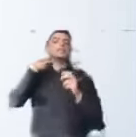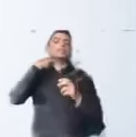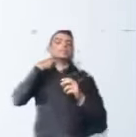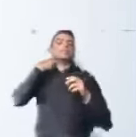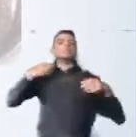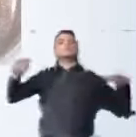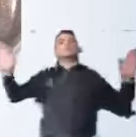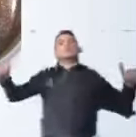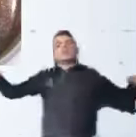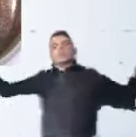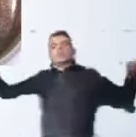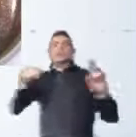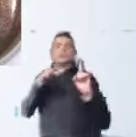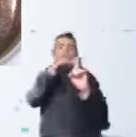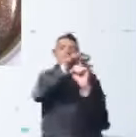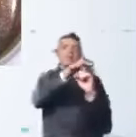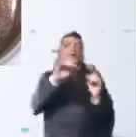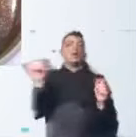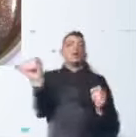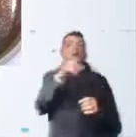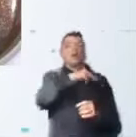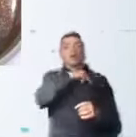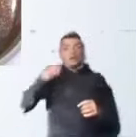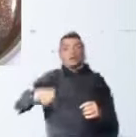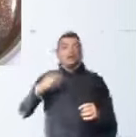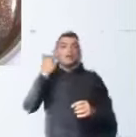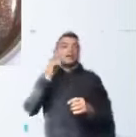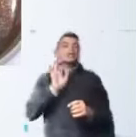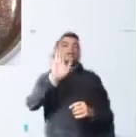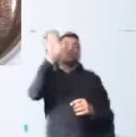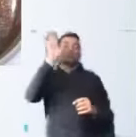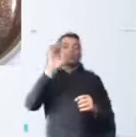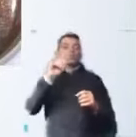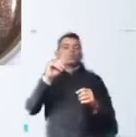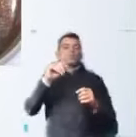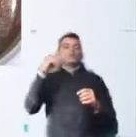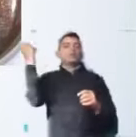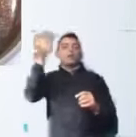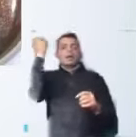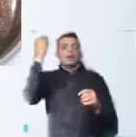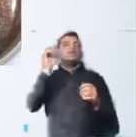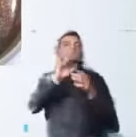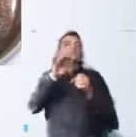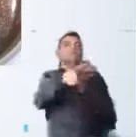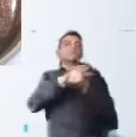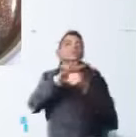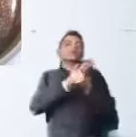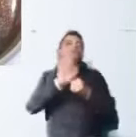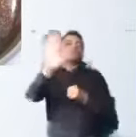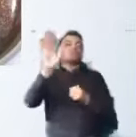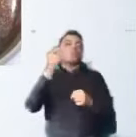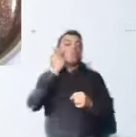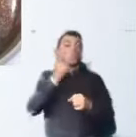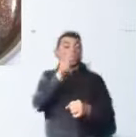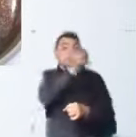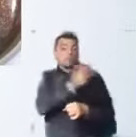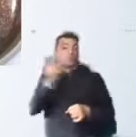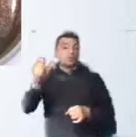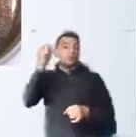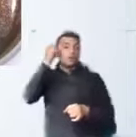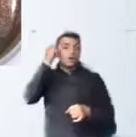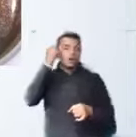como en China es muy común ver situaciones como estas, de verdad que las personas en Asia consumen